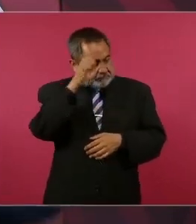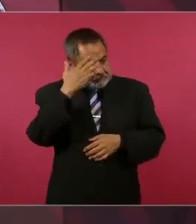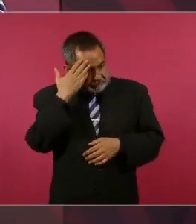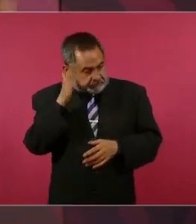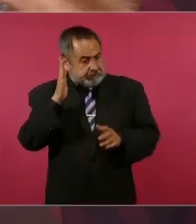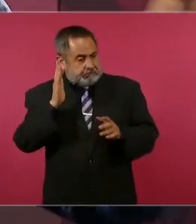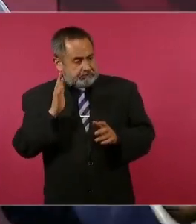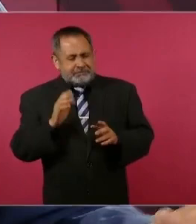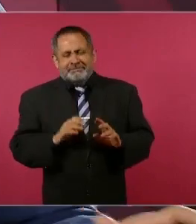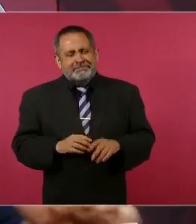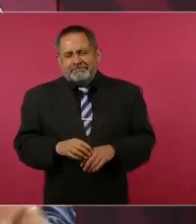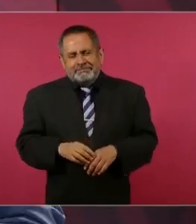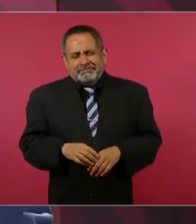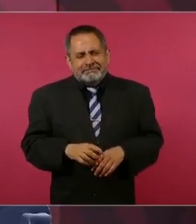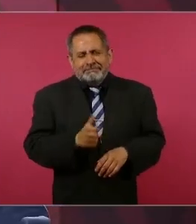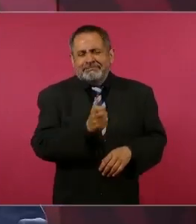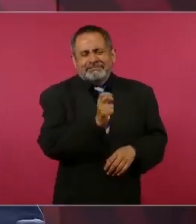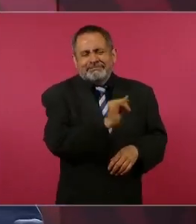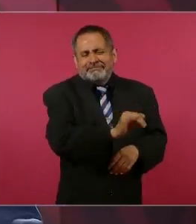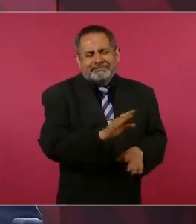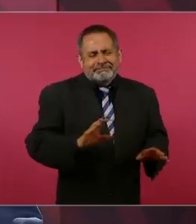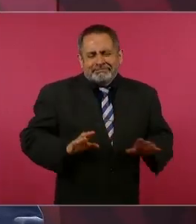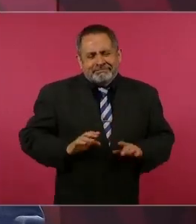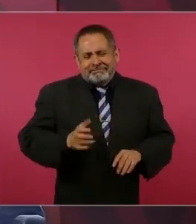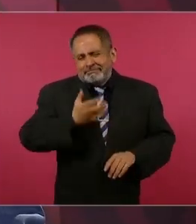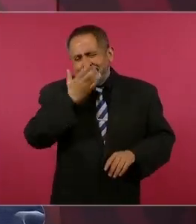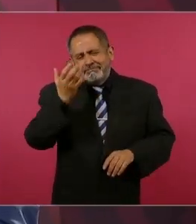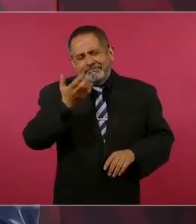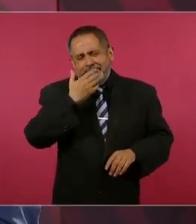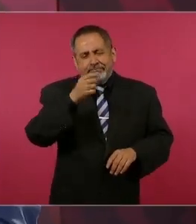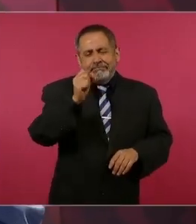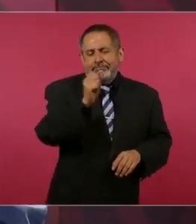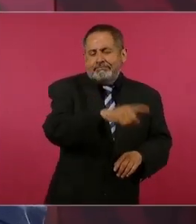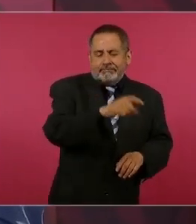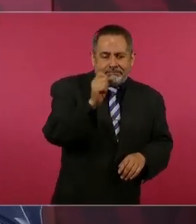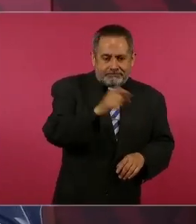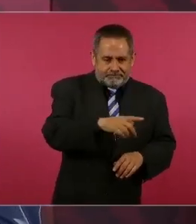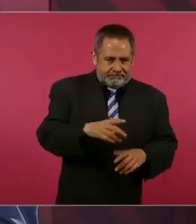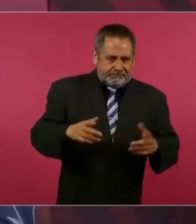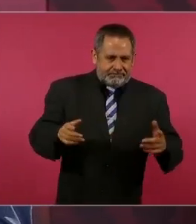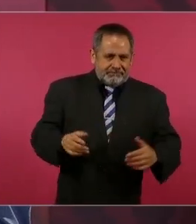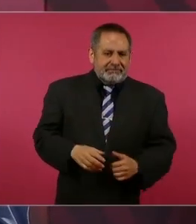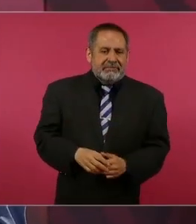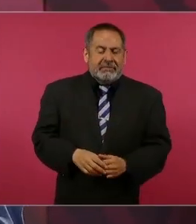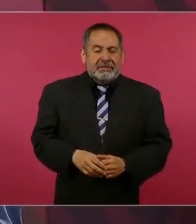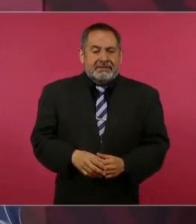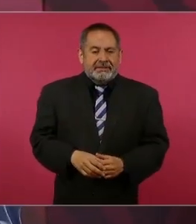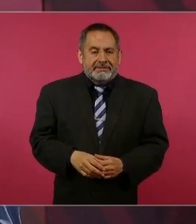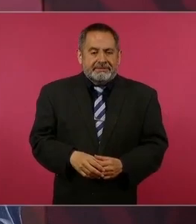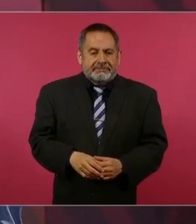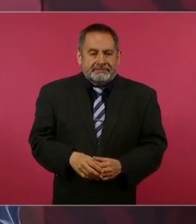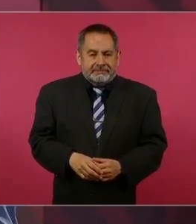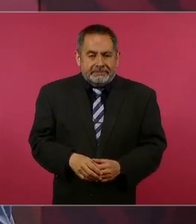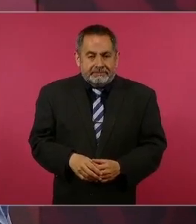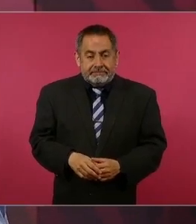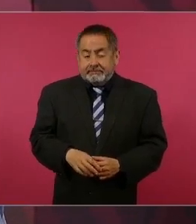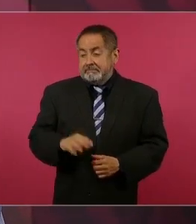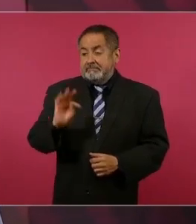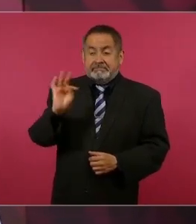en cuanto a ese comportamiento. Ahora sí, me